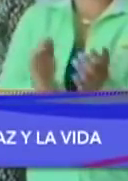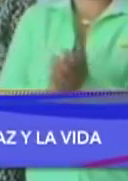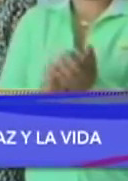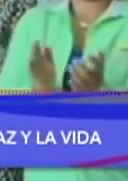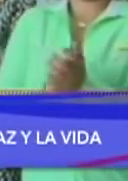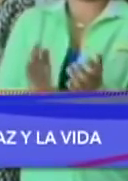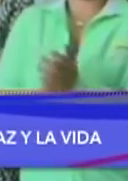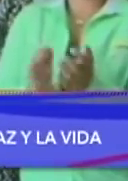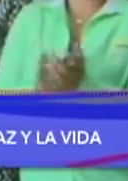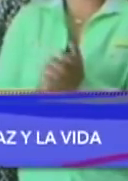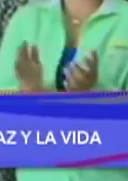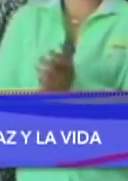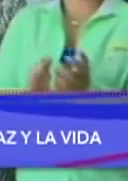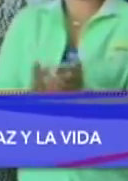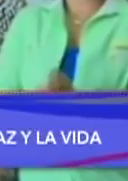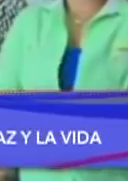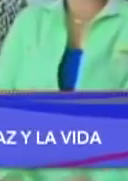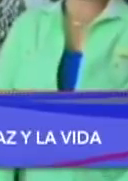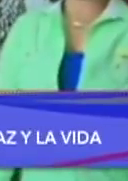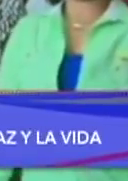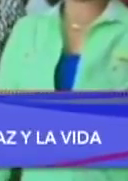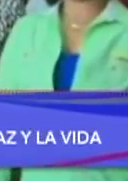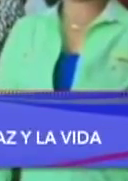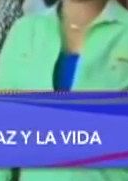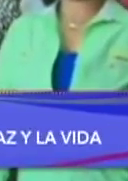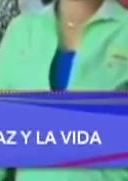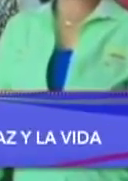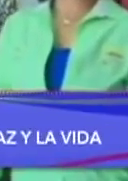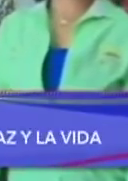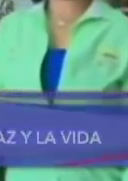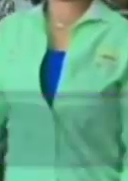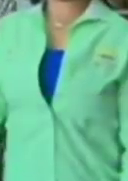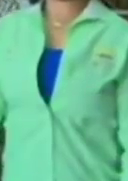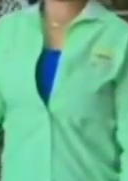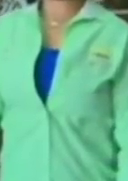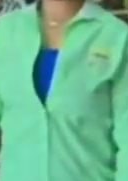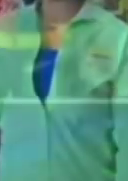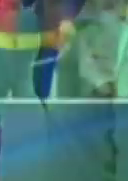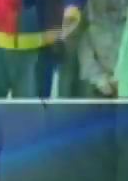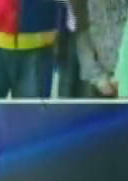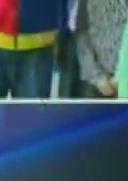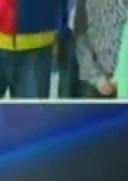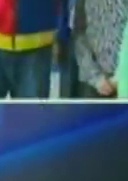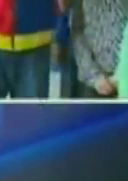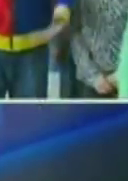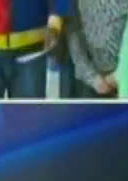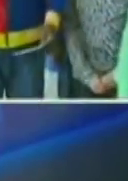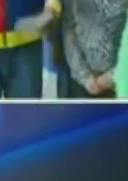la bandera de la paz a nivel nacional. Bueno, presidente, le abrimos el pase y seguimos